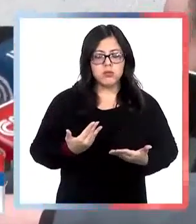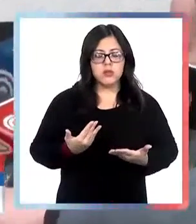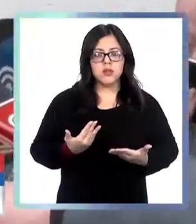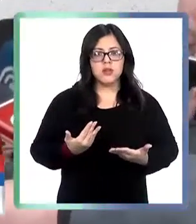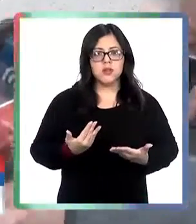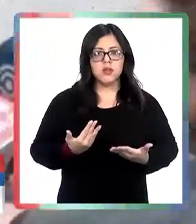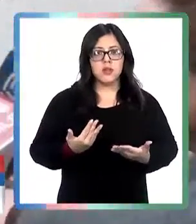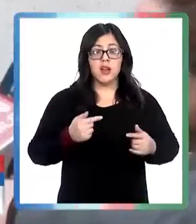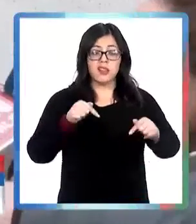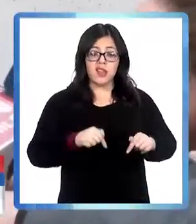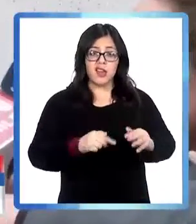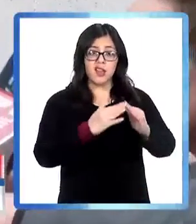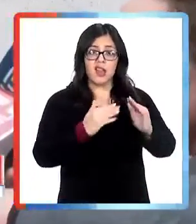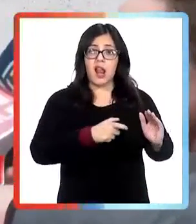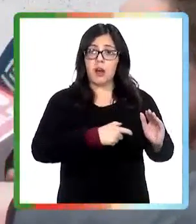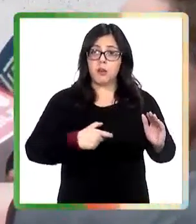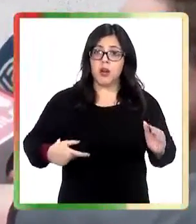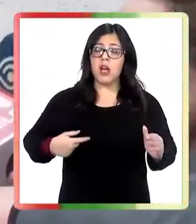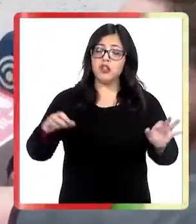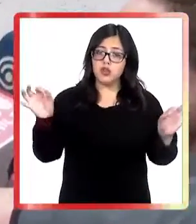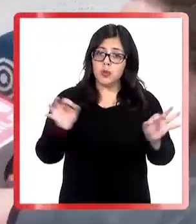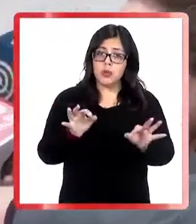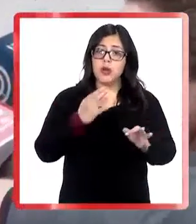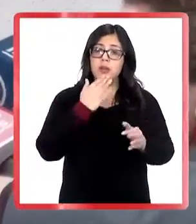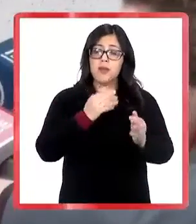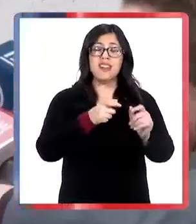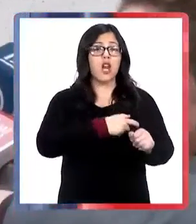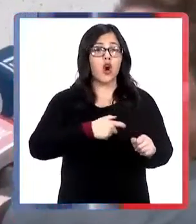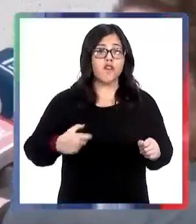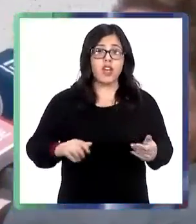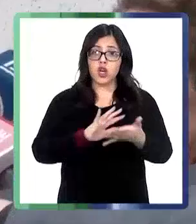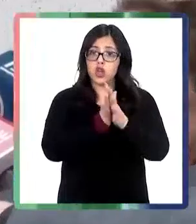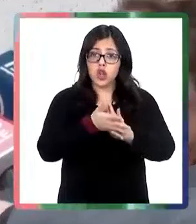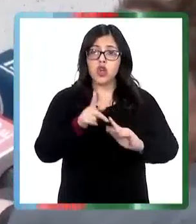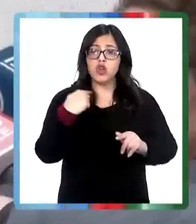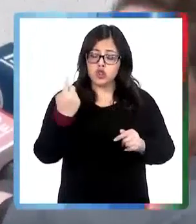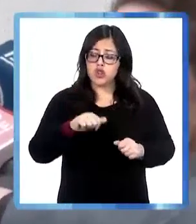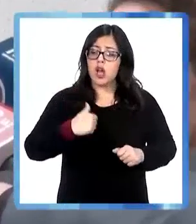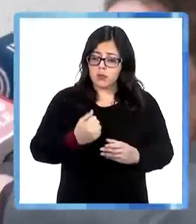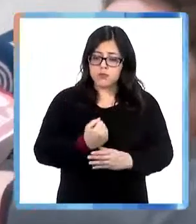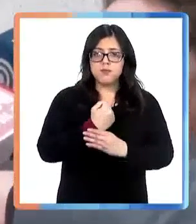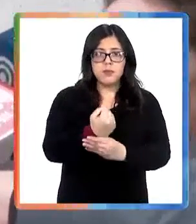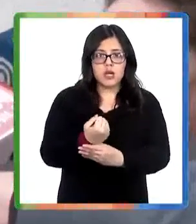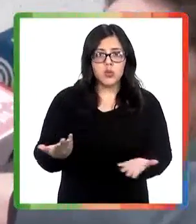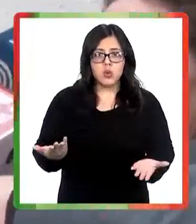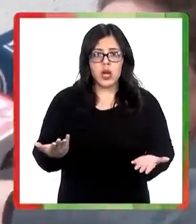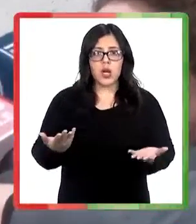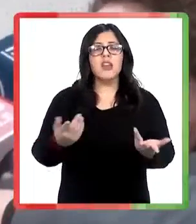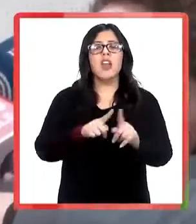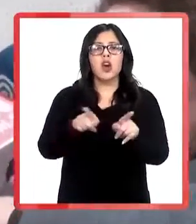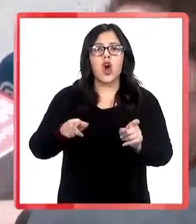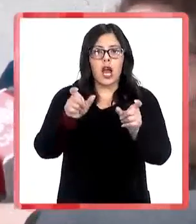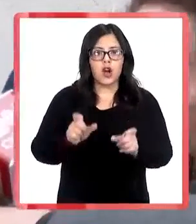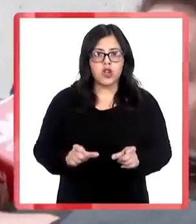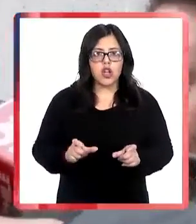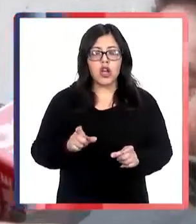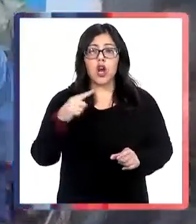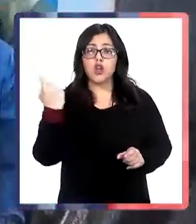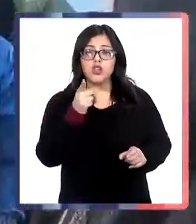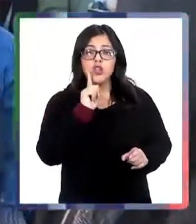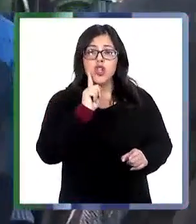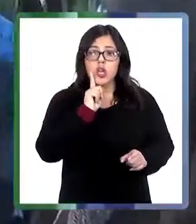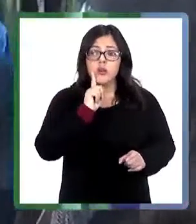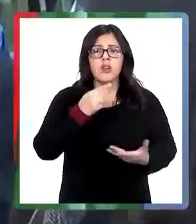la ley de Contraloría. Sostengo desde La Moneda y respecto de todo el gobierno que estamos totalmente disponibles a plena colaboración con la